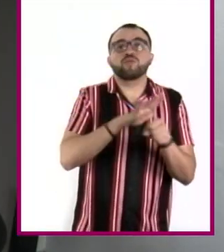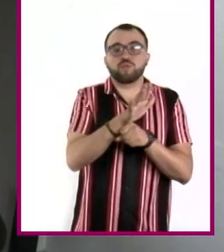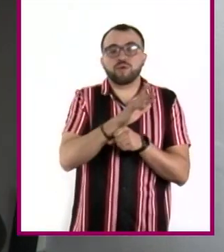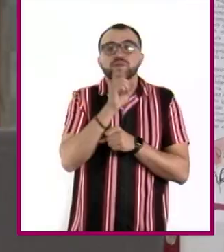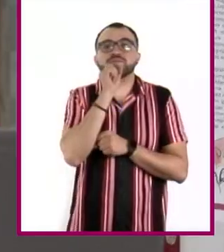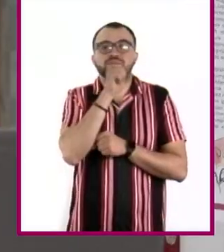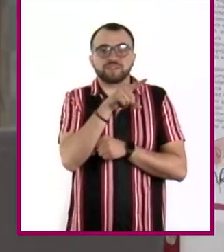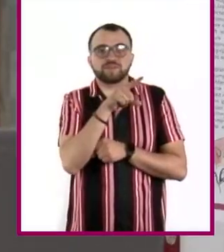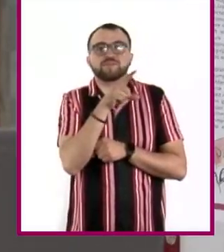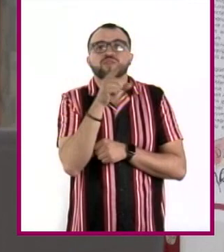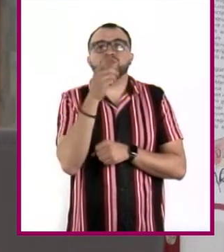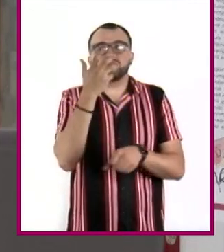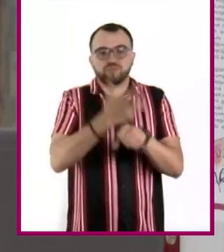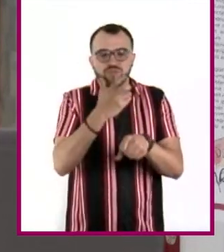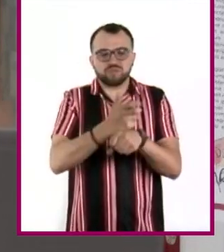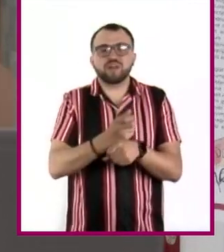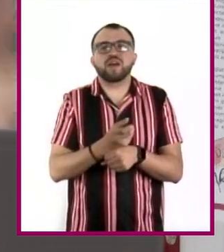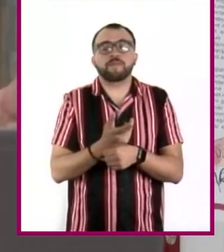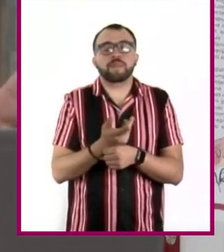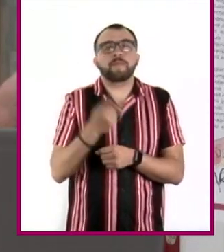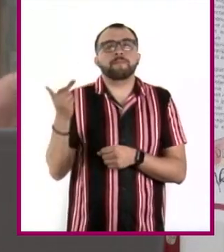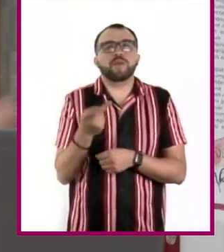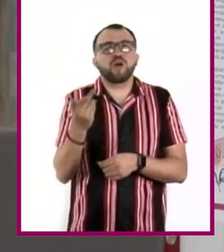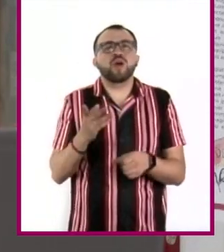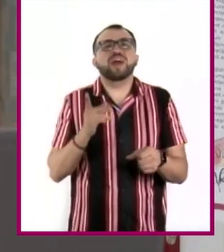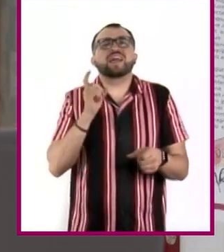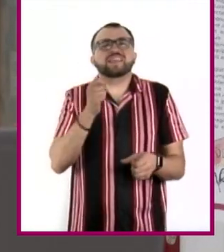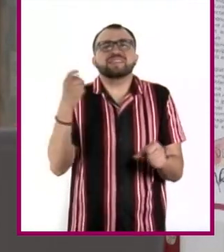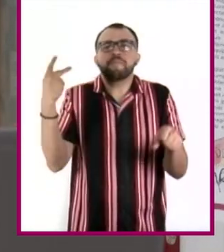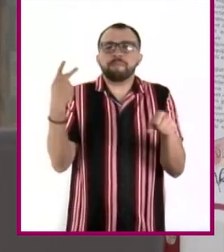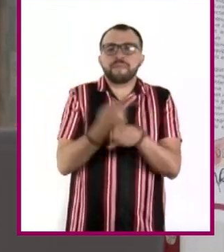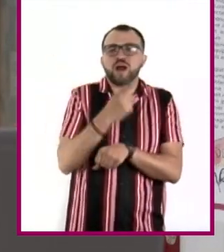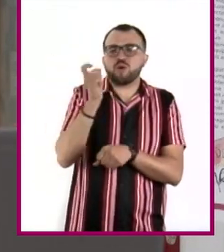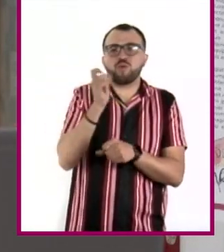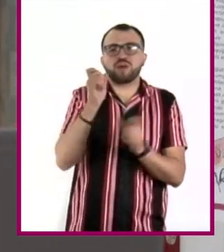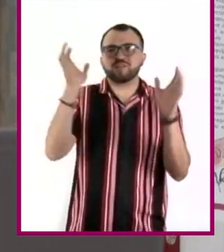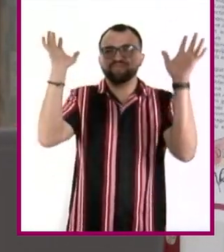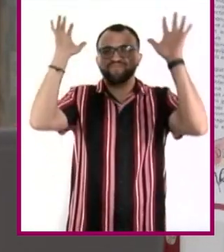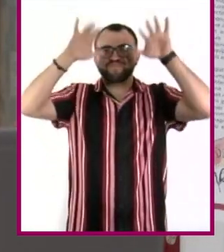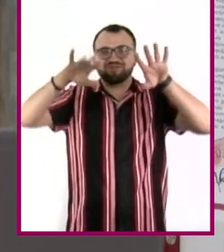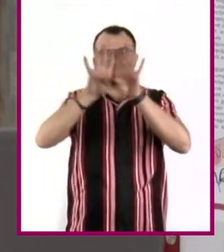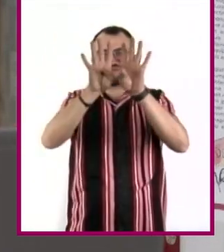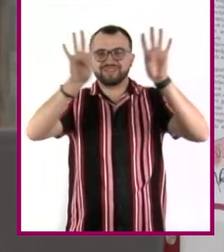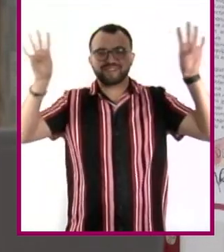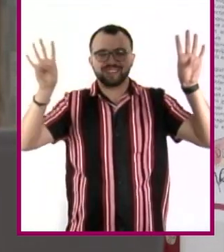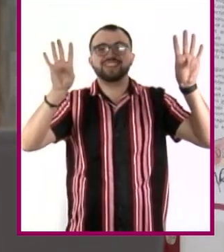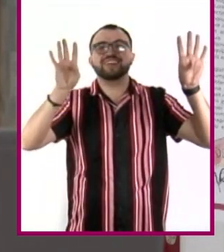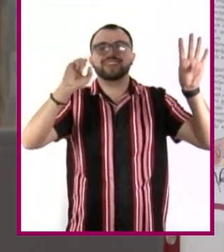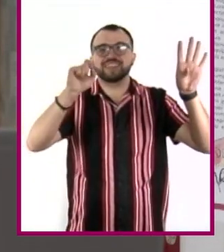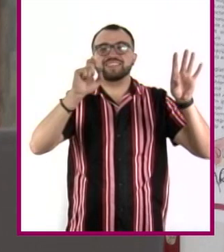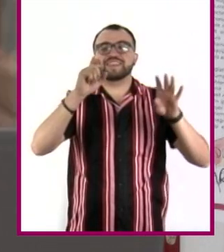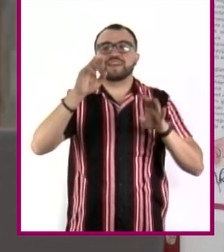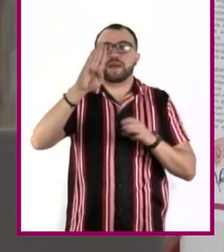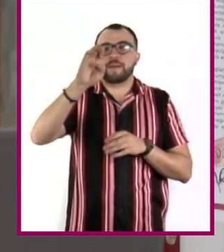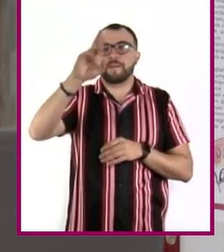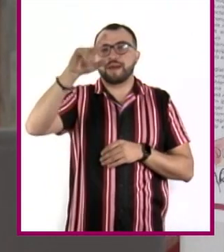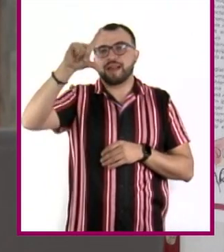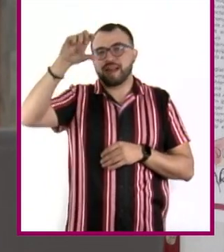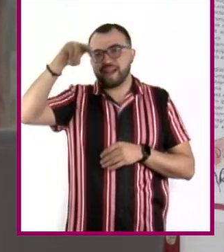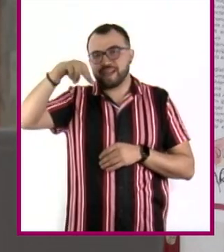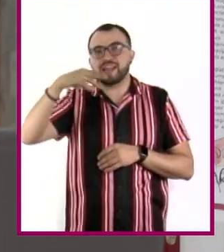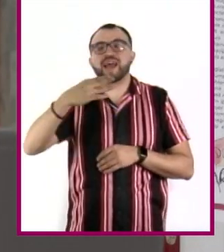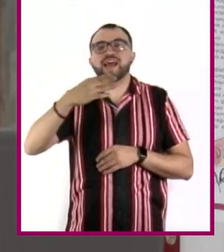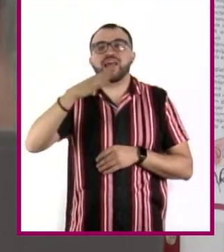en Alemania. A ver si entiendo. Lo importante es saber qué ha pasado desde la caída del muro de Berlín y